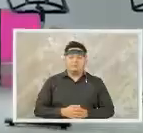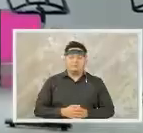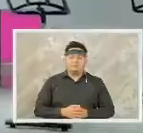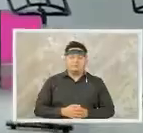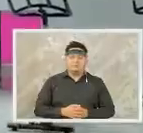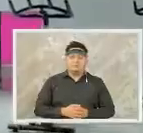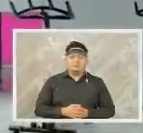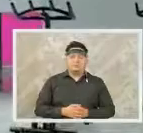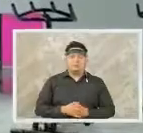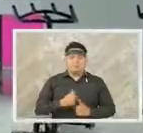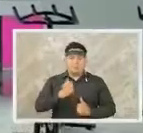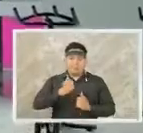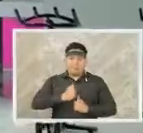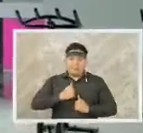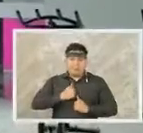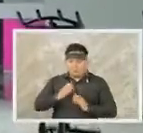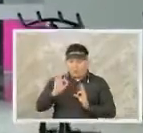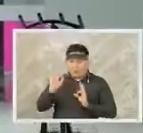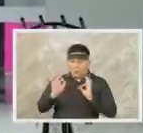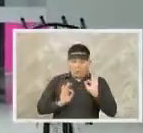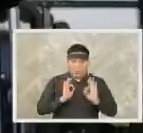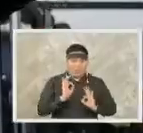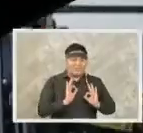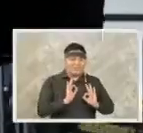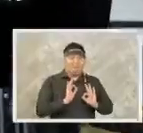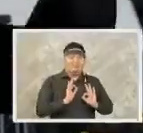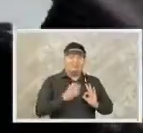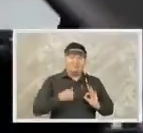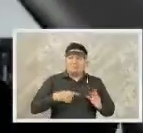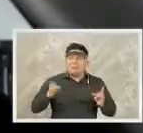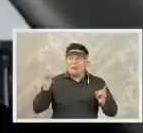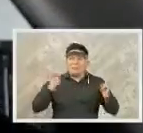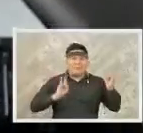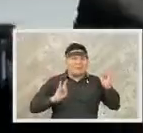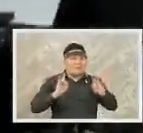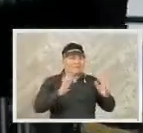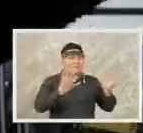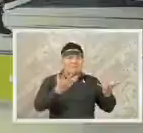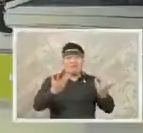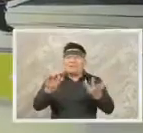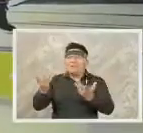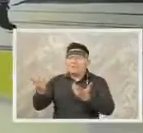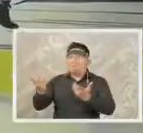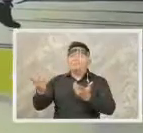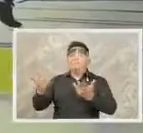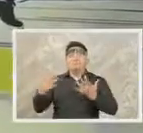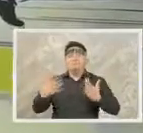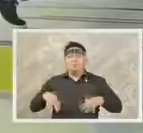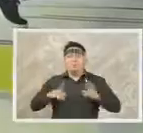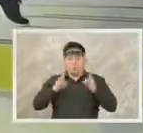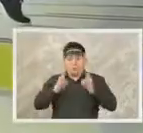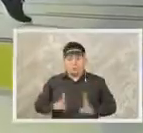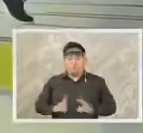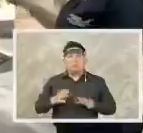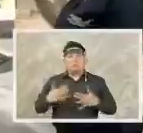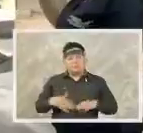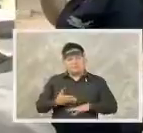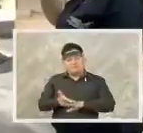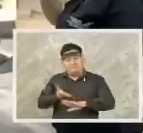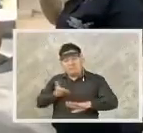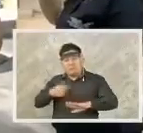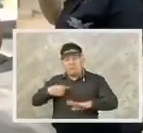El autocuidado es una palabra que hemos escuchado a diario y se ha convertido en un acto ciudadano que nos exige cumplir con los protocolos